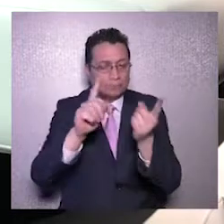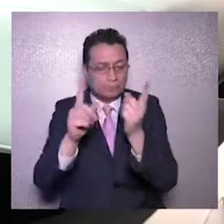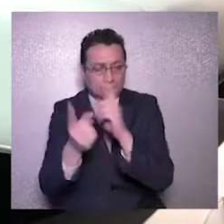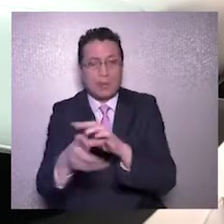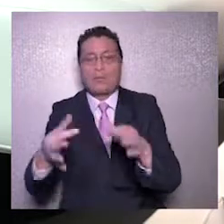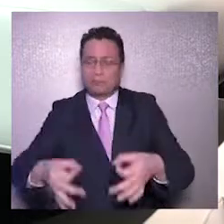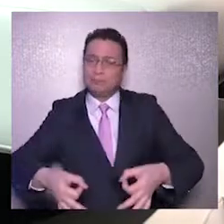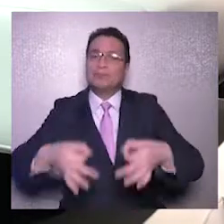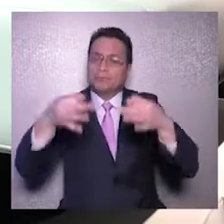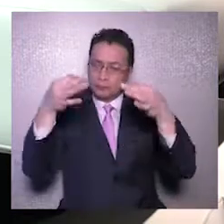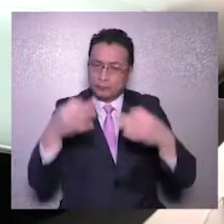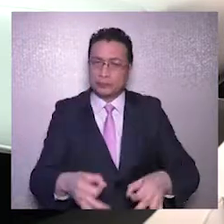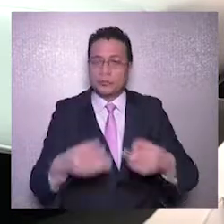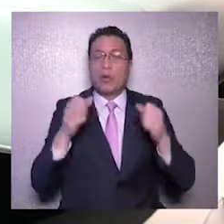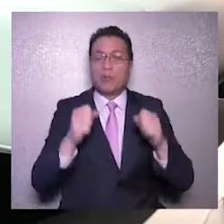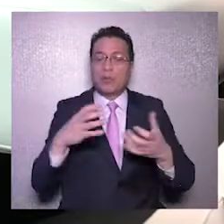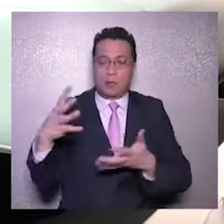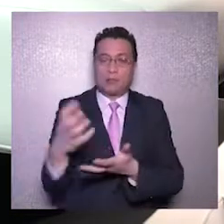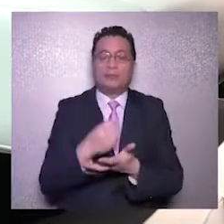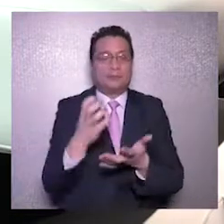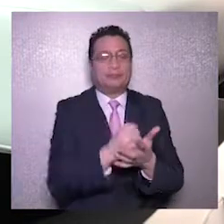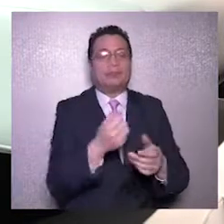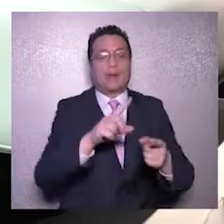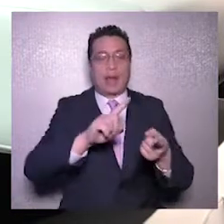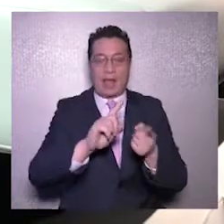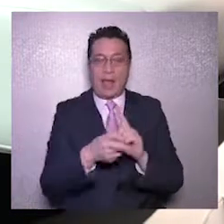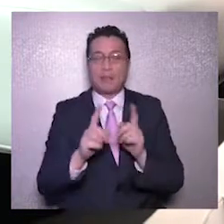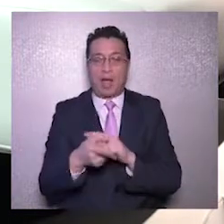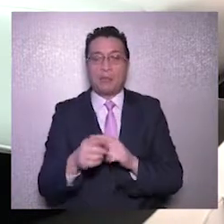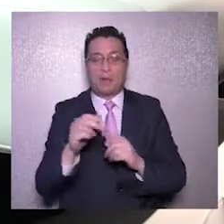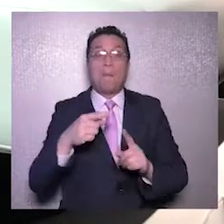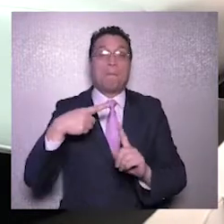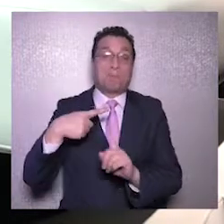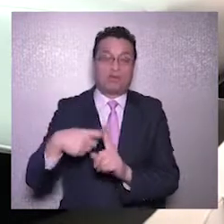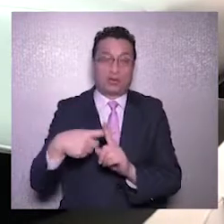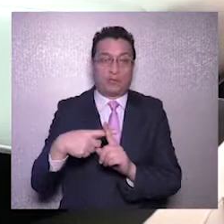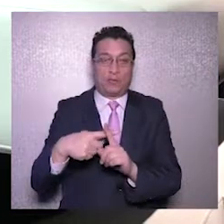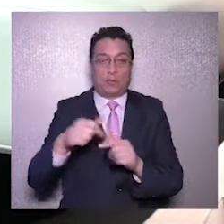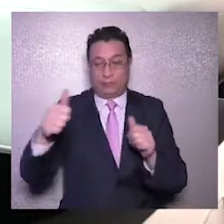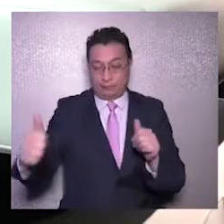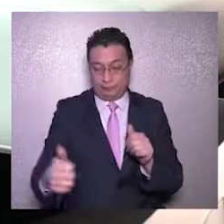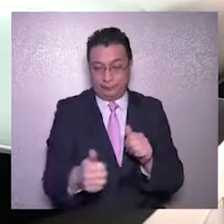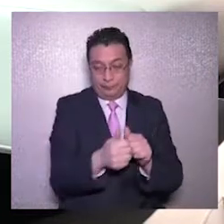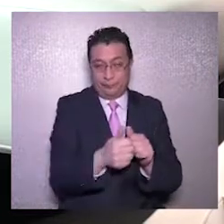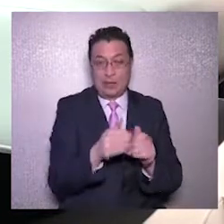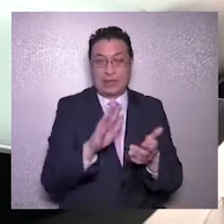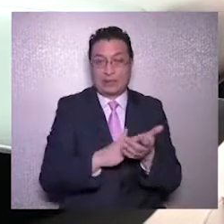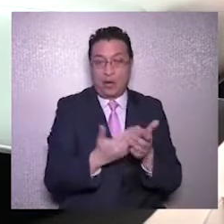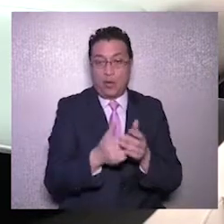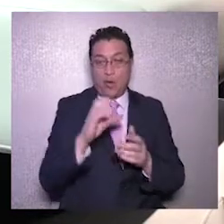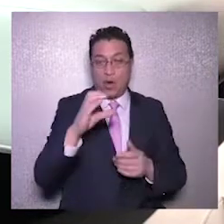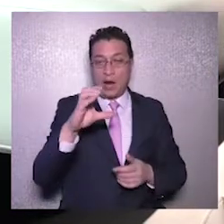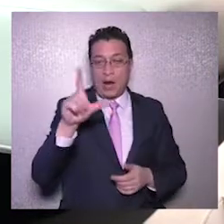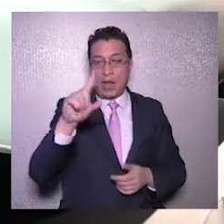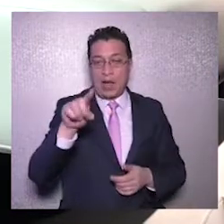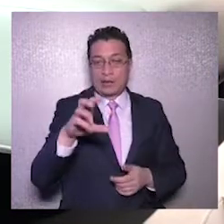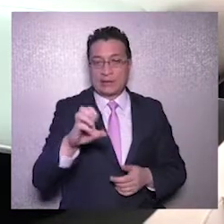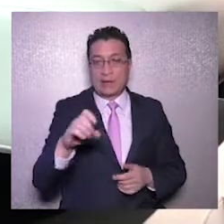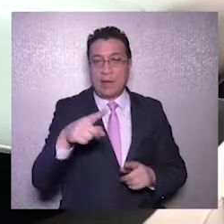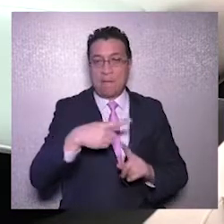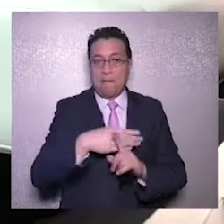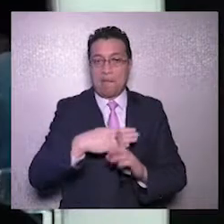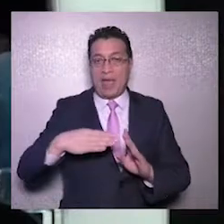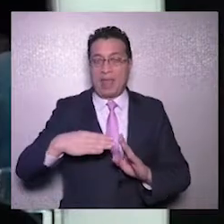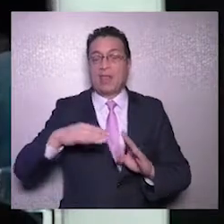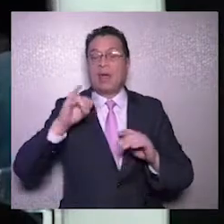definitivo para obtener cambios en el sentido positivo. Acercar la salud a la clase media, acercar la salud a la solución